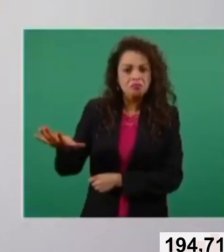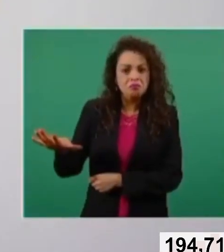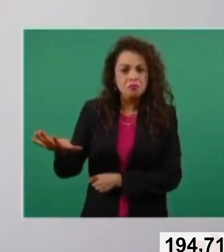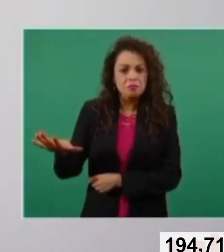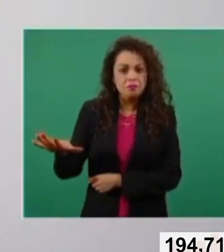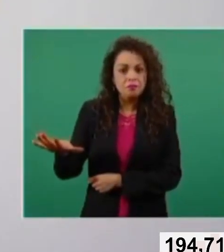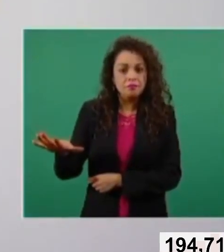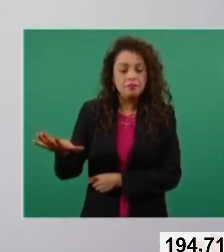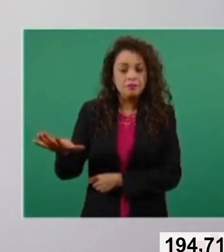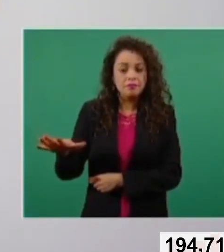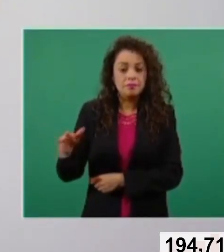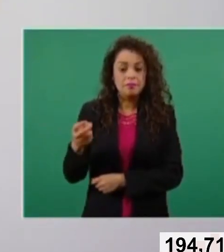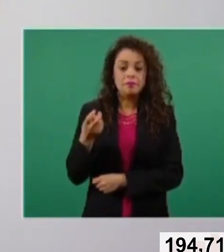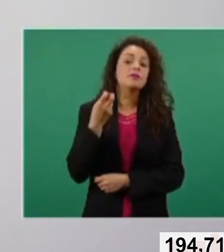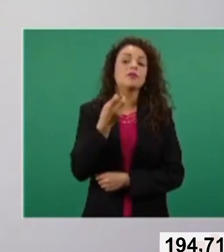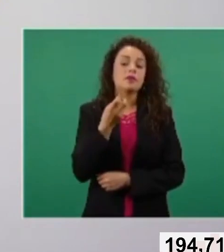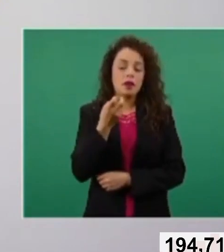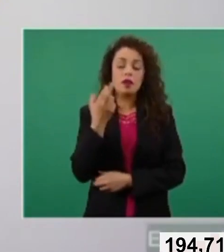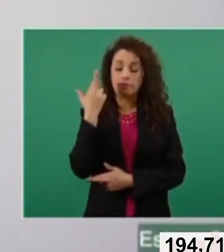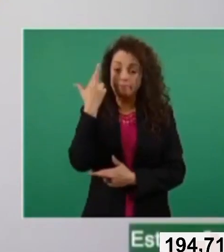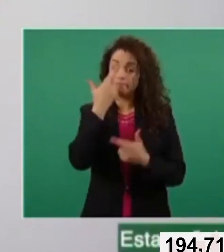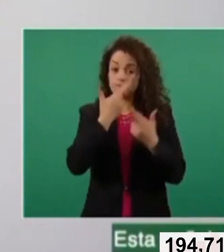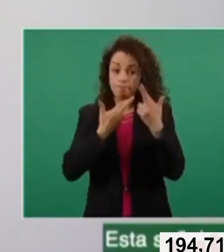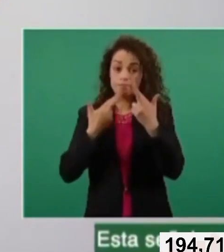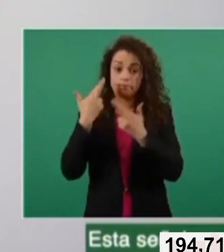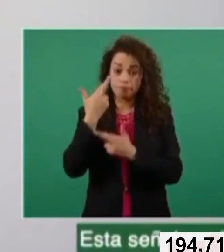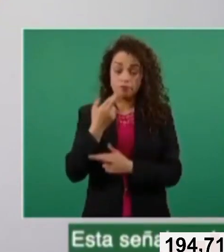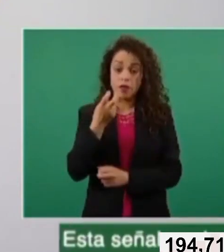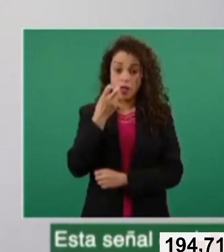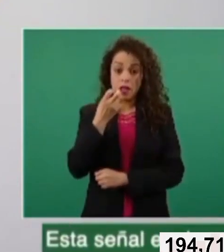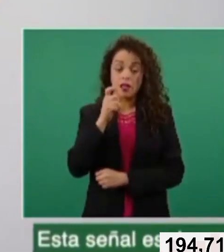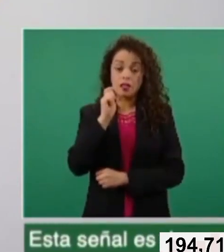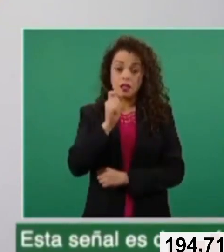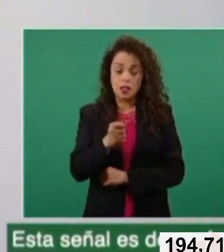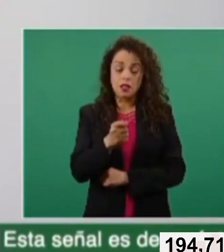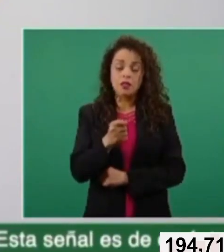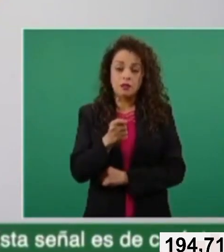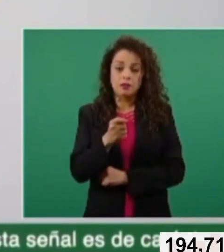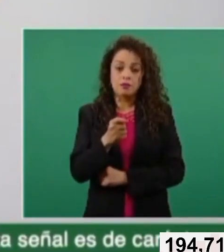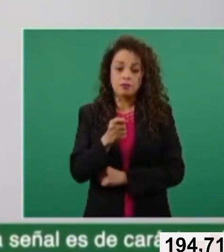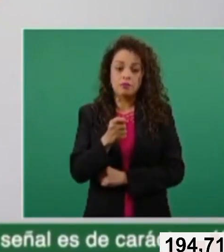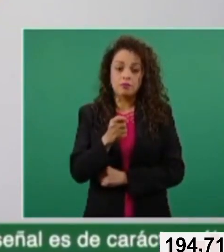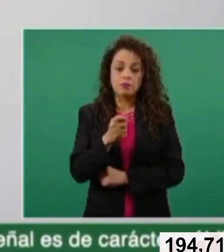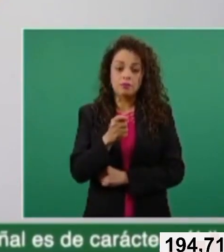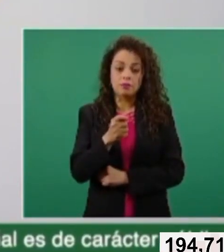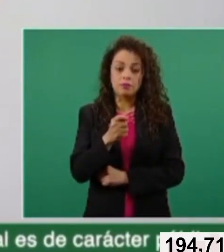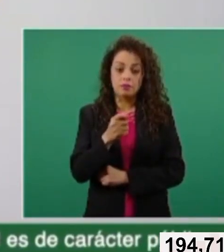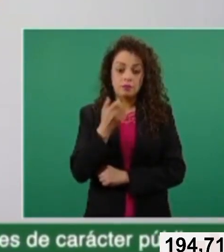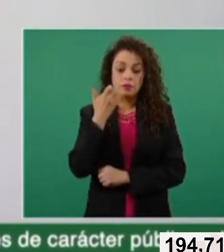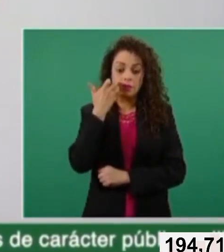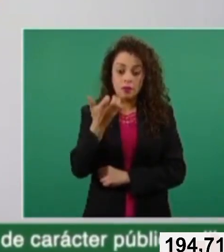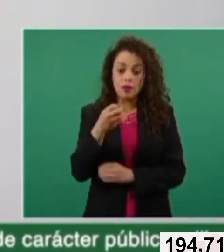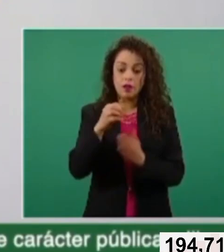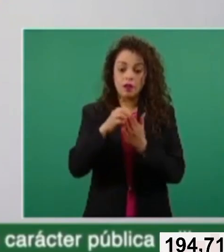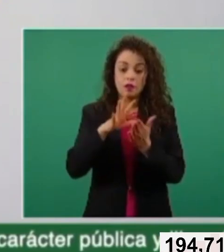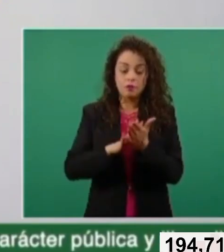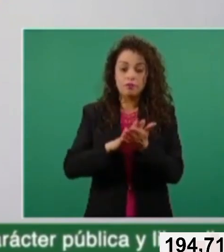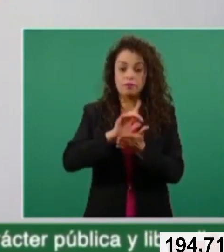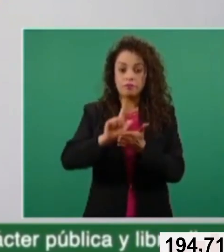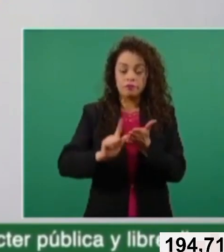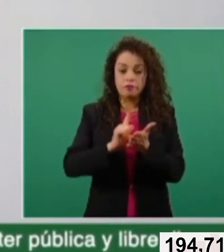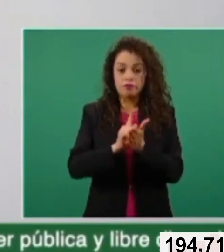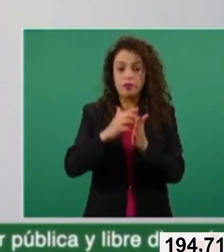los estudiados en este trabajo desde 40 páginas están todos todos los íconos contar que el